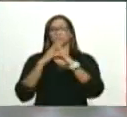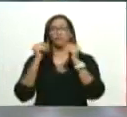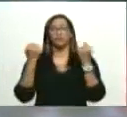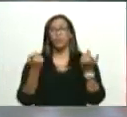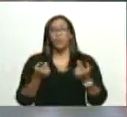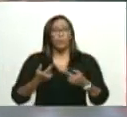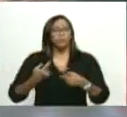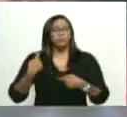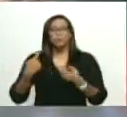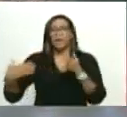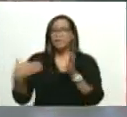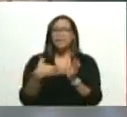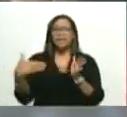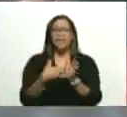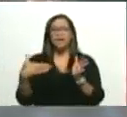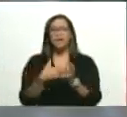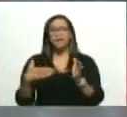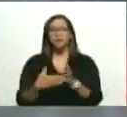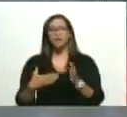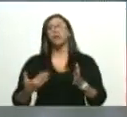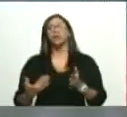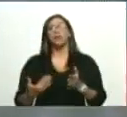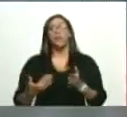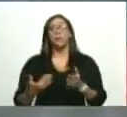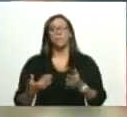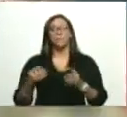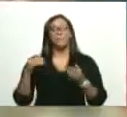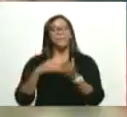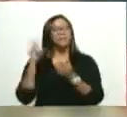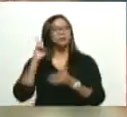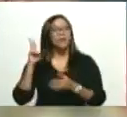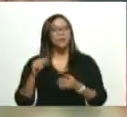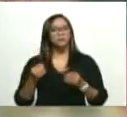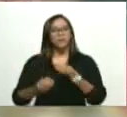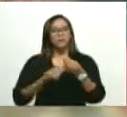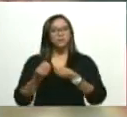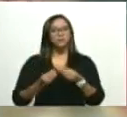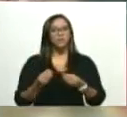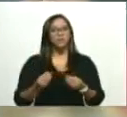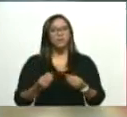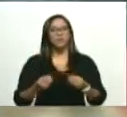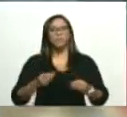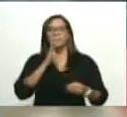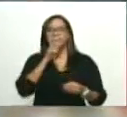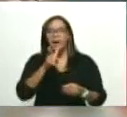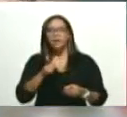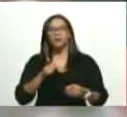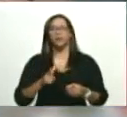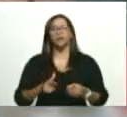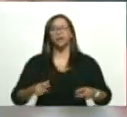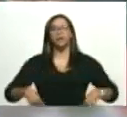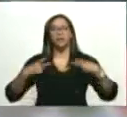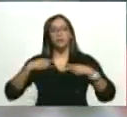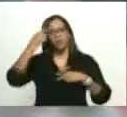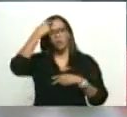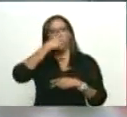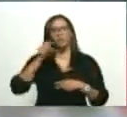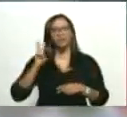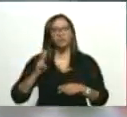todo un ataque multiforme para afectar a la vida del pueblo venezolano y para cambiar al